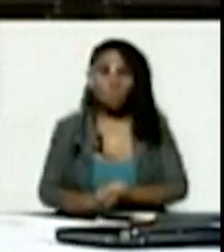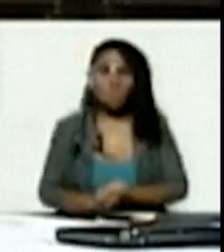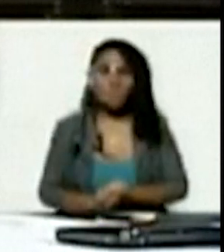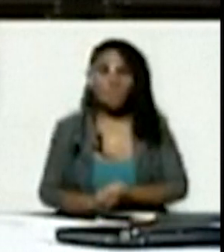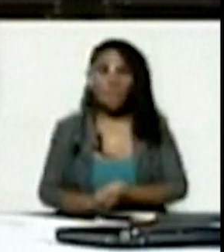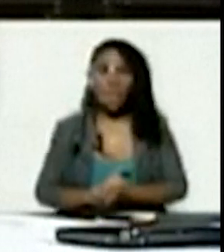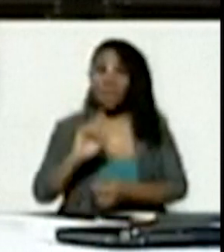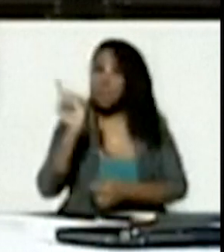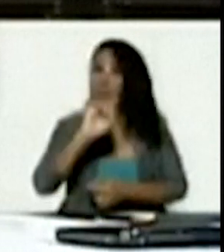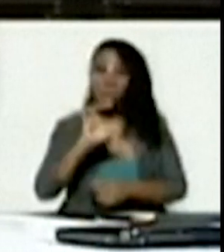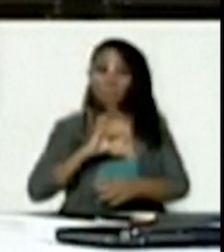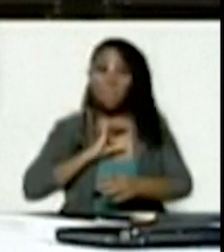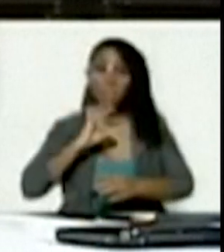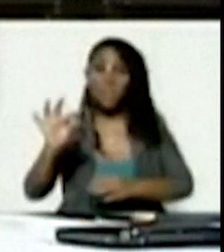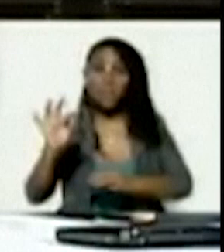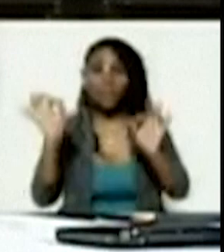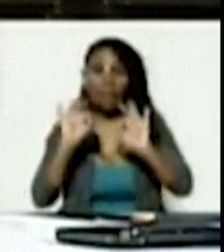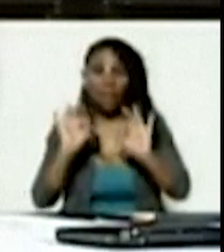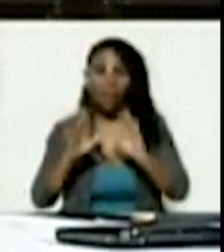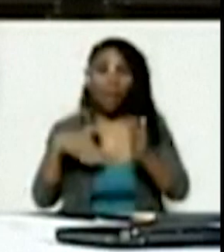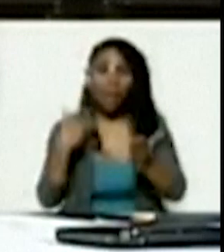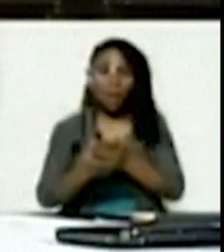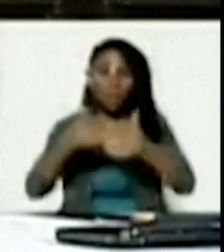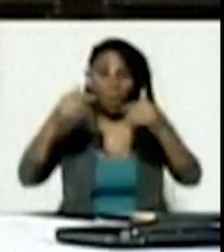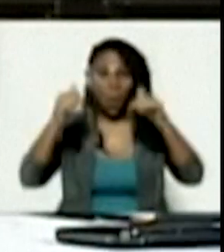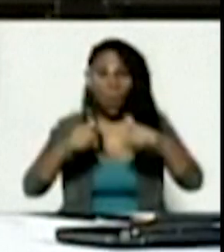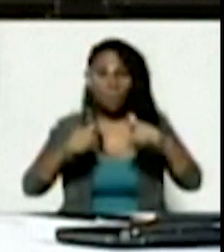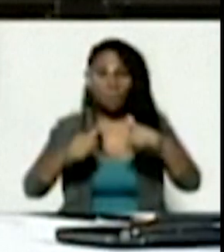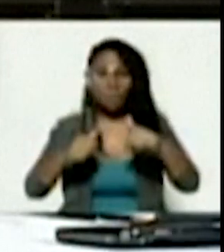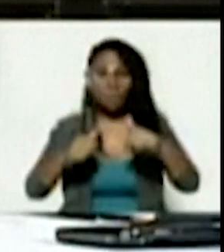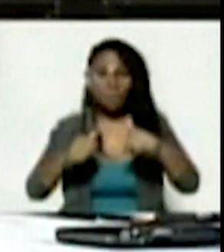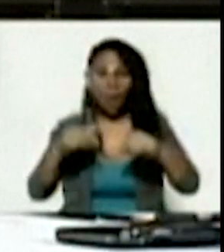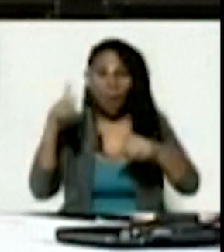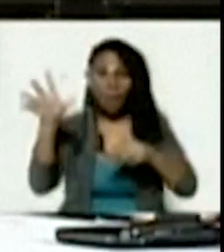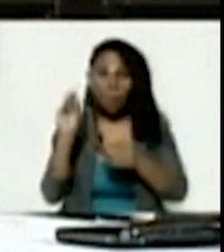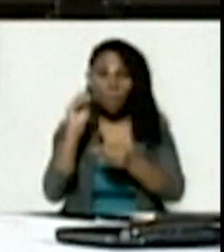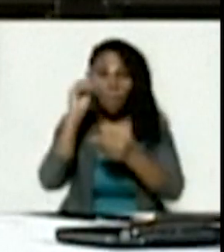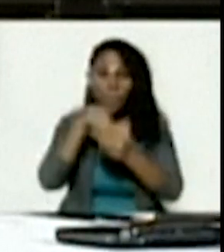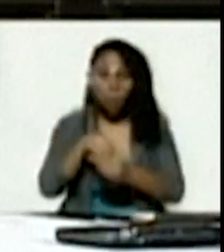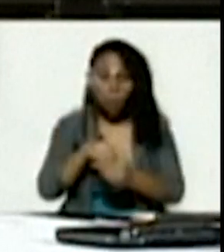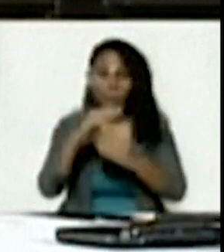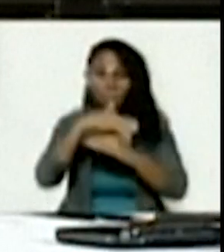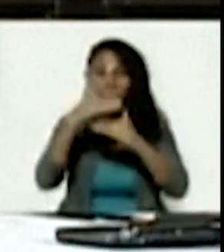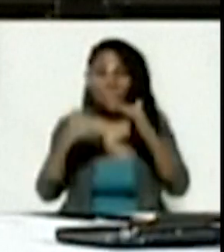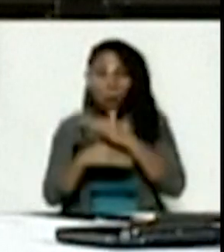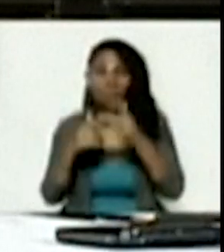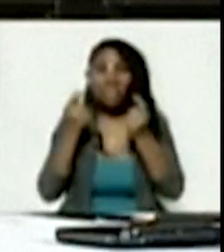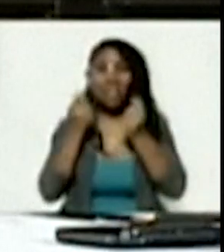ha contagiado a nadie hasta el día de hoy. Está aislada, bajo